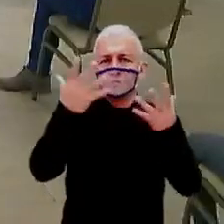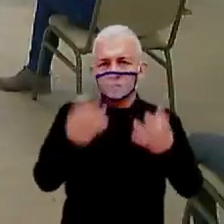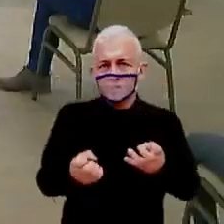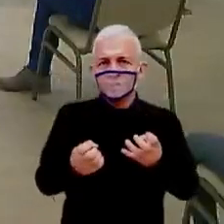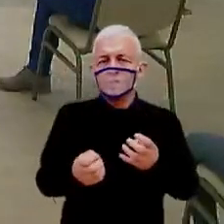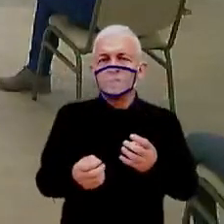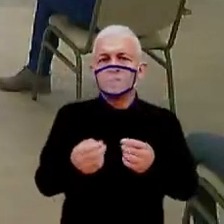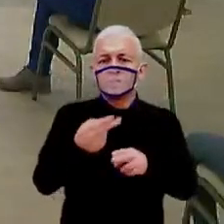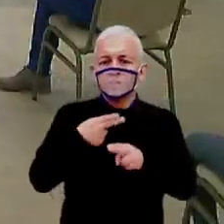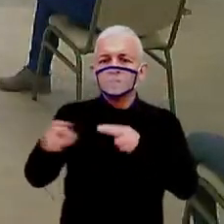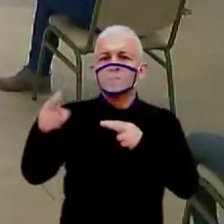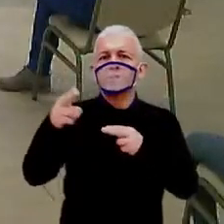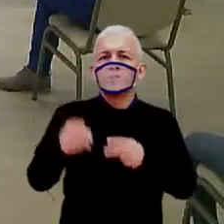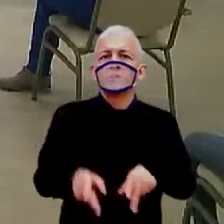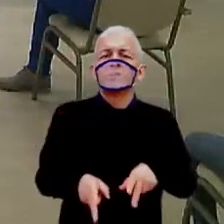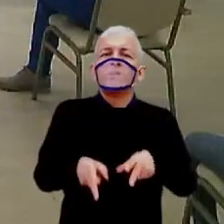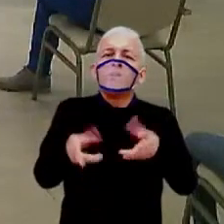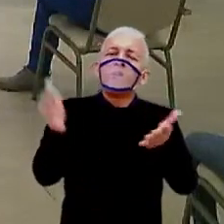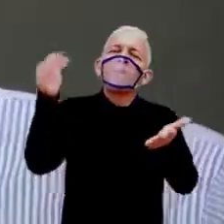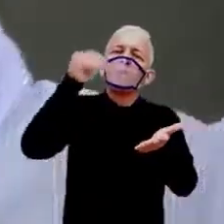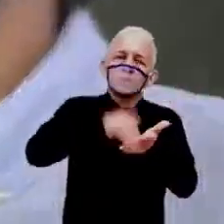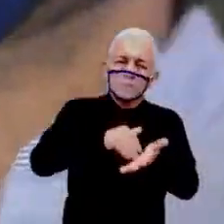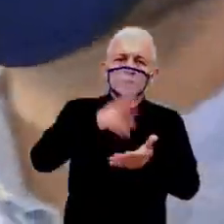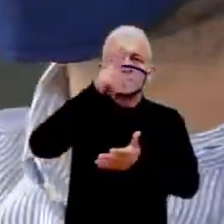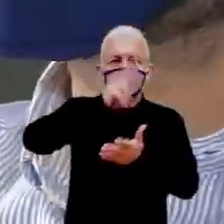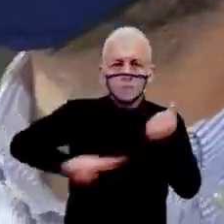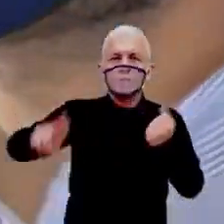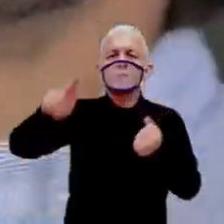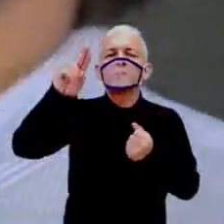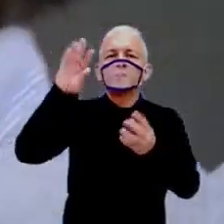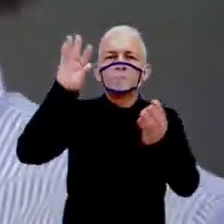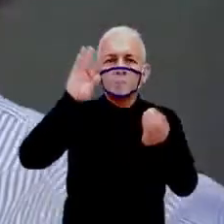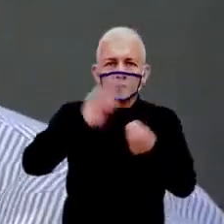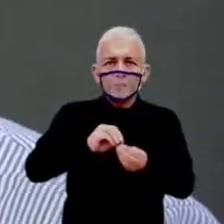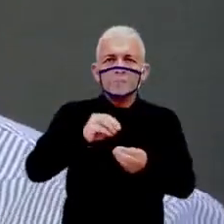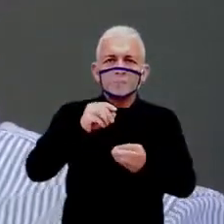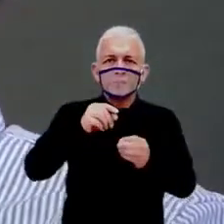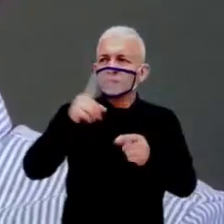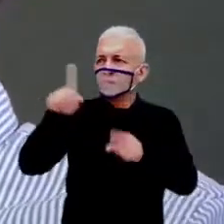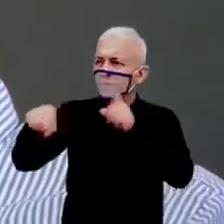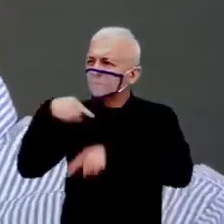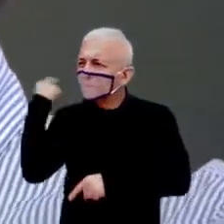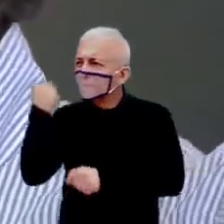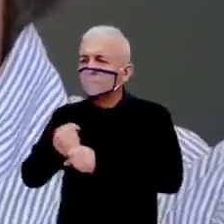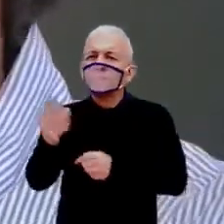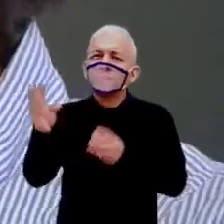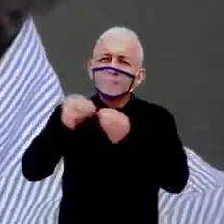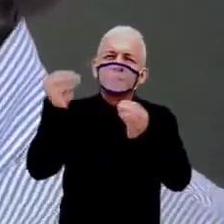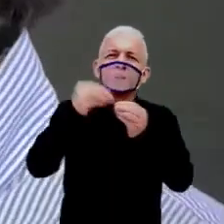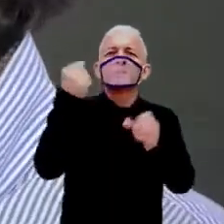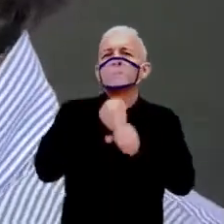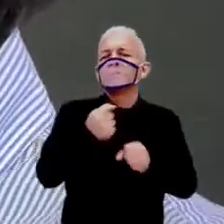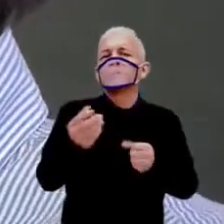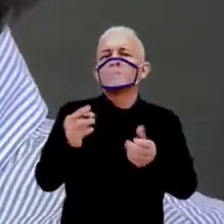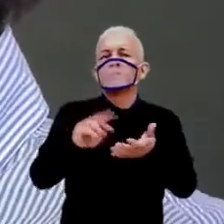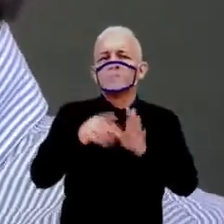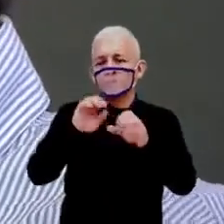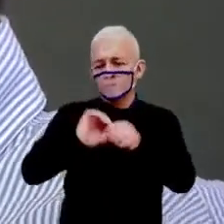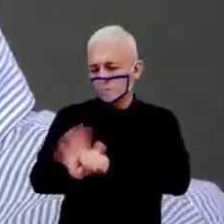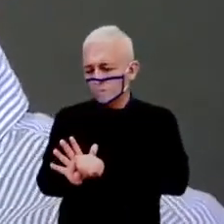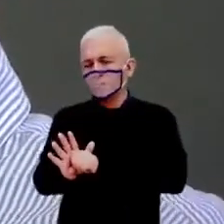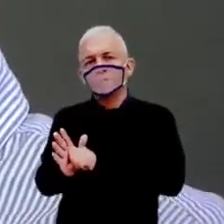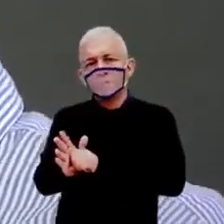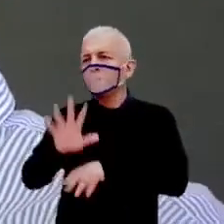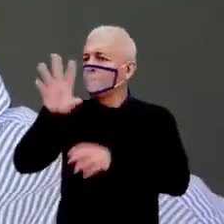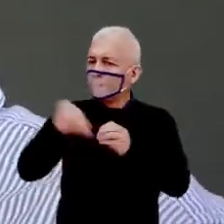que rápidamente podamos redoblar la marcha y recuperar los empleos que perdimos, que nos faltan por recuperar en la pandemia, y